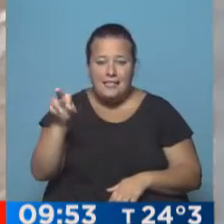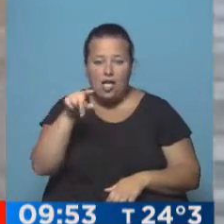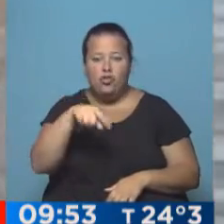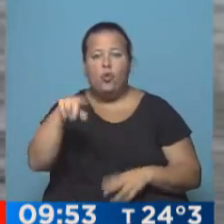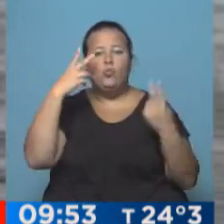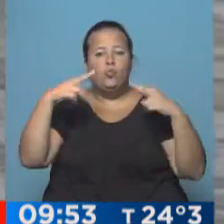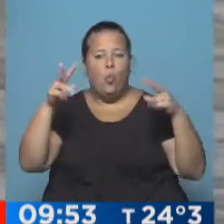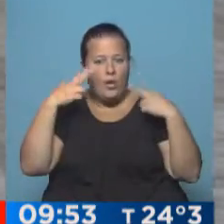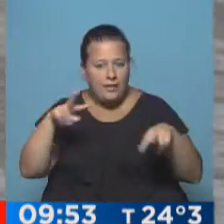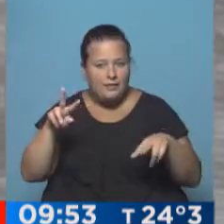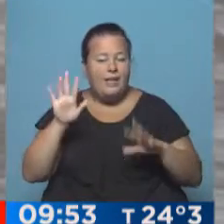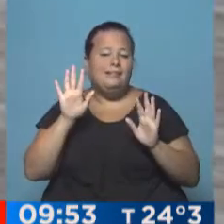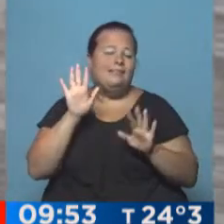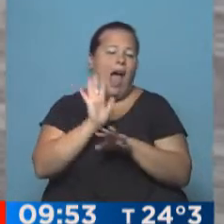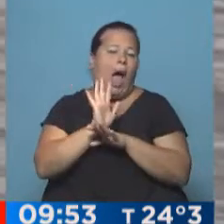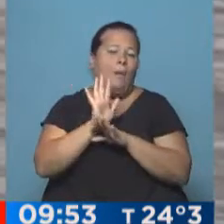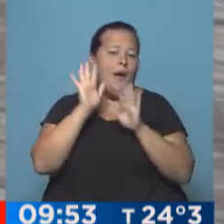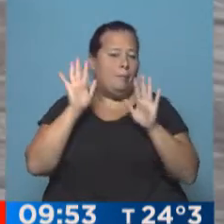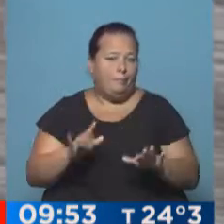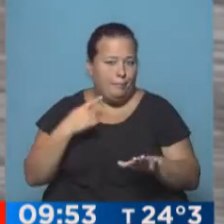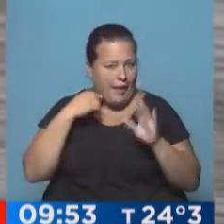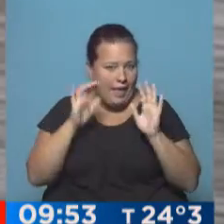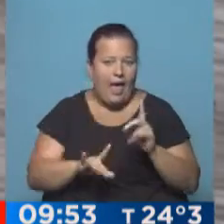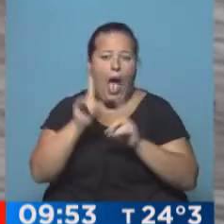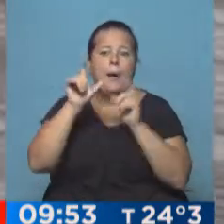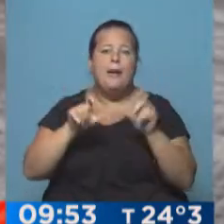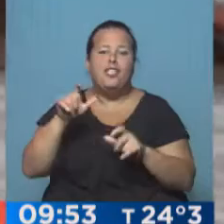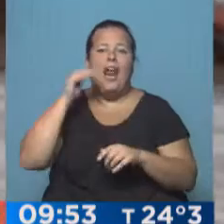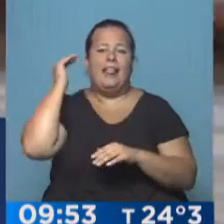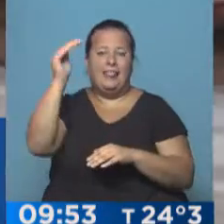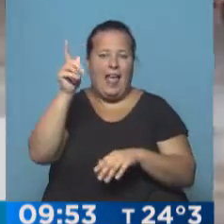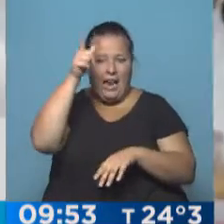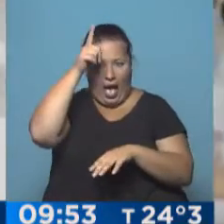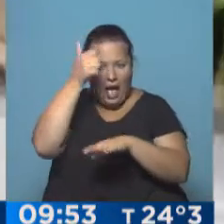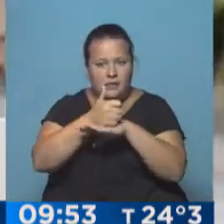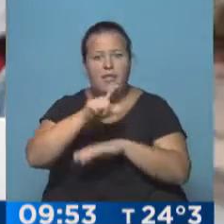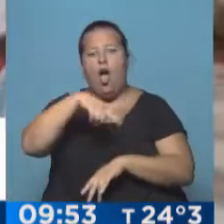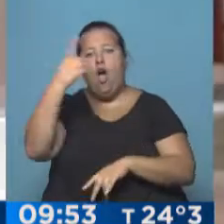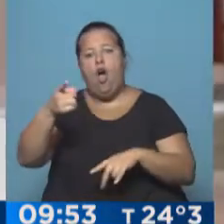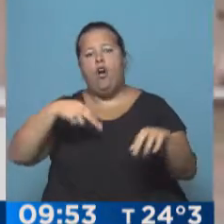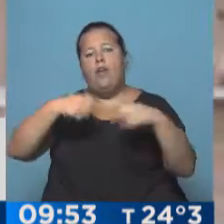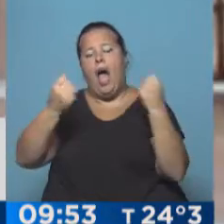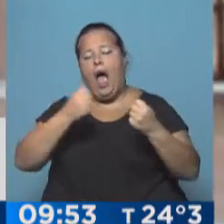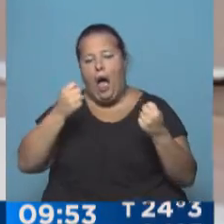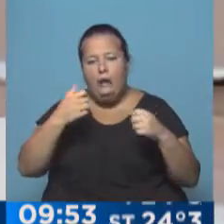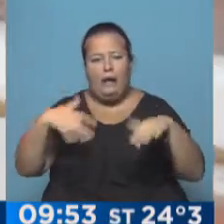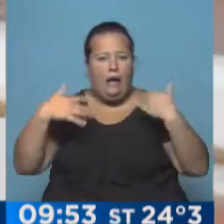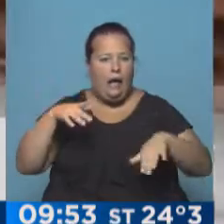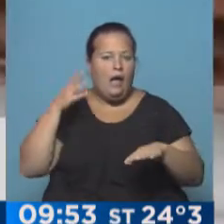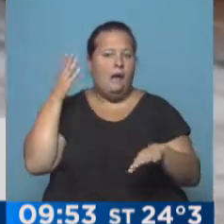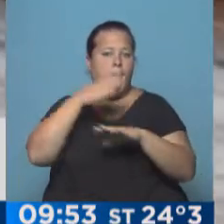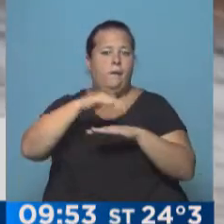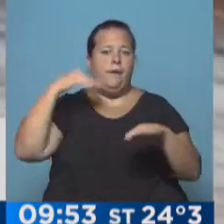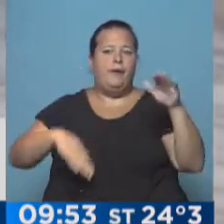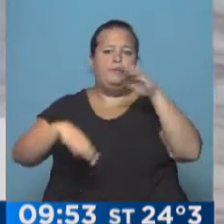son turistas que estaban literalmente varados. Hay gente que estaba en las terrazas, otros que estaban circulando en sus autos tuvieron que ir al